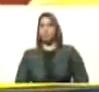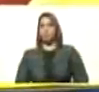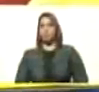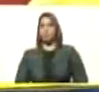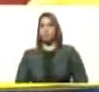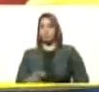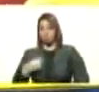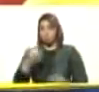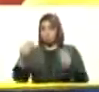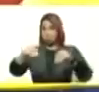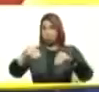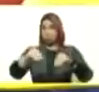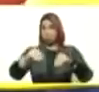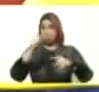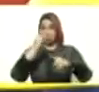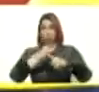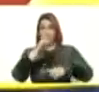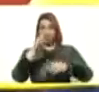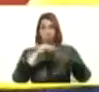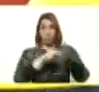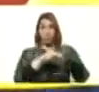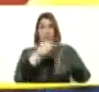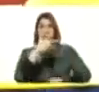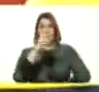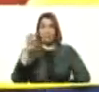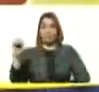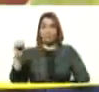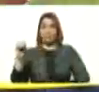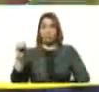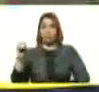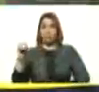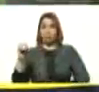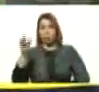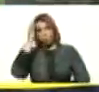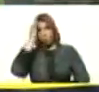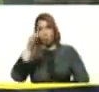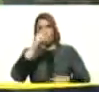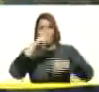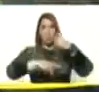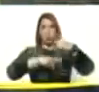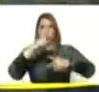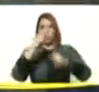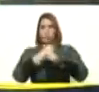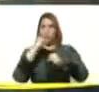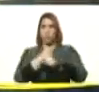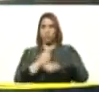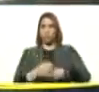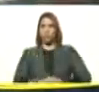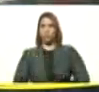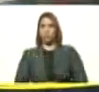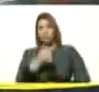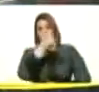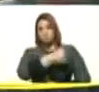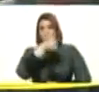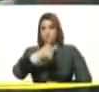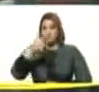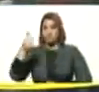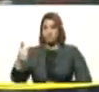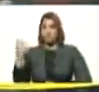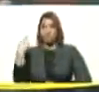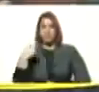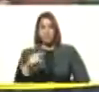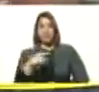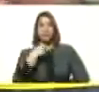Estoy de acuerdo que los 2.300 consejos productivos de trabajadores, cada uno tenga